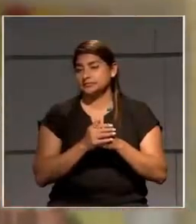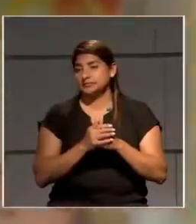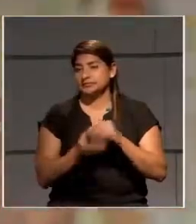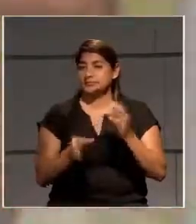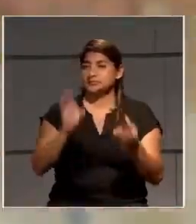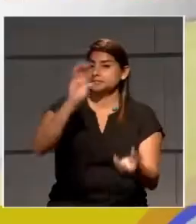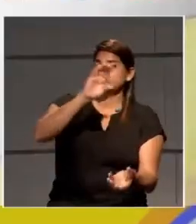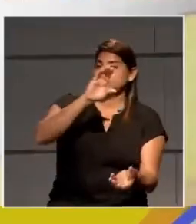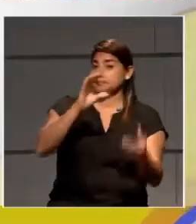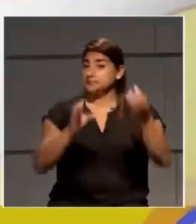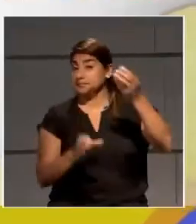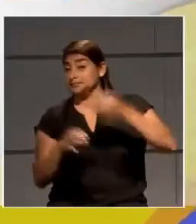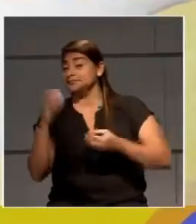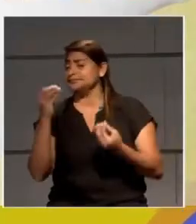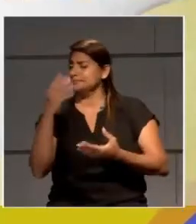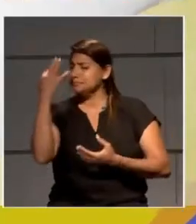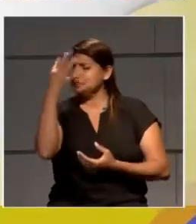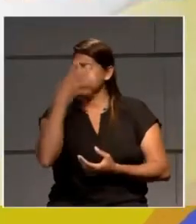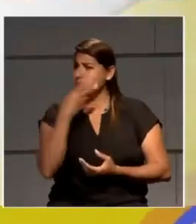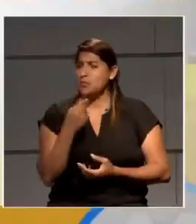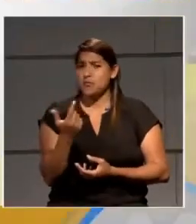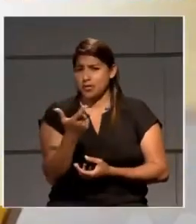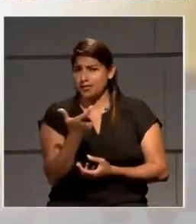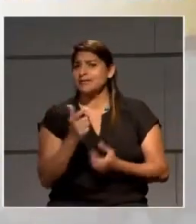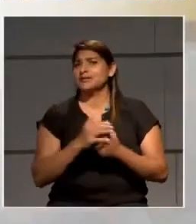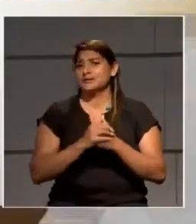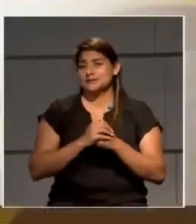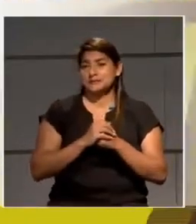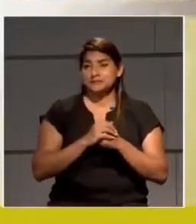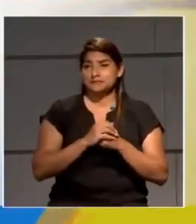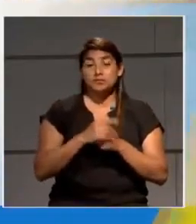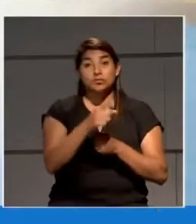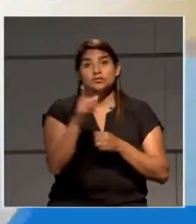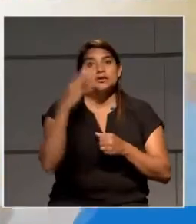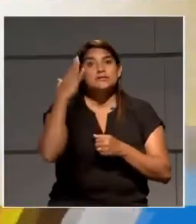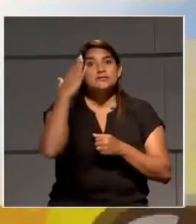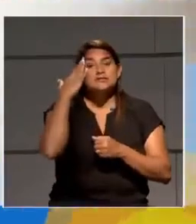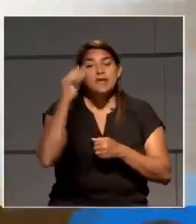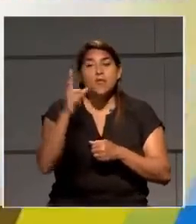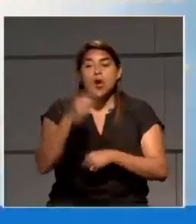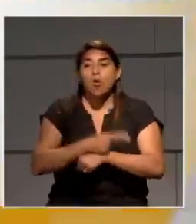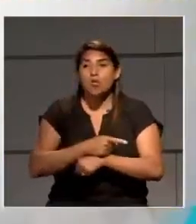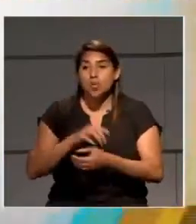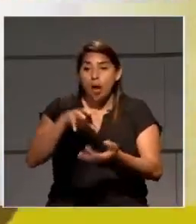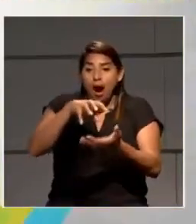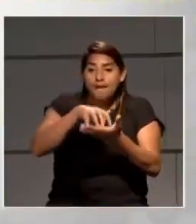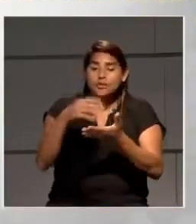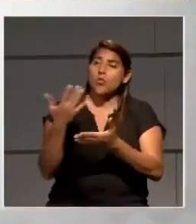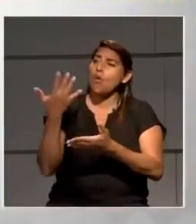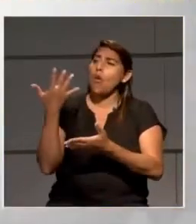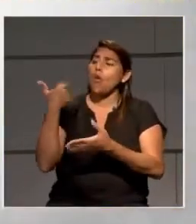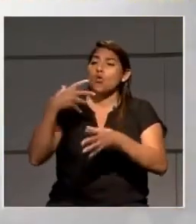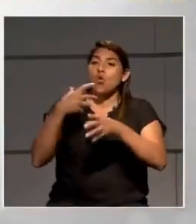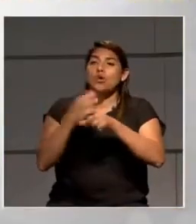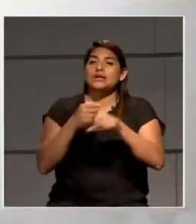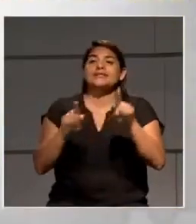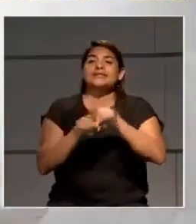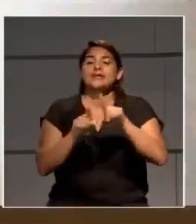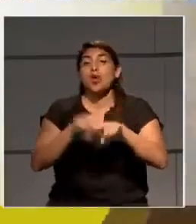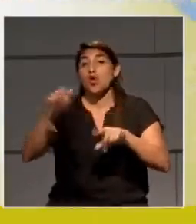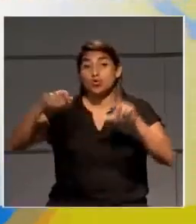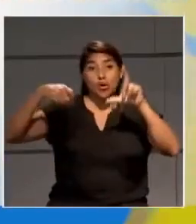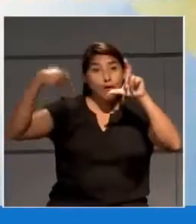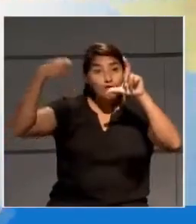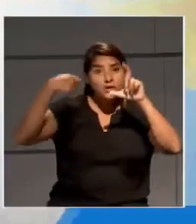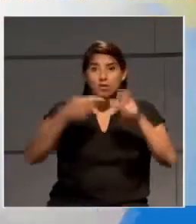Está muy bonito. Está súper bonito. ¿Y saben qué? En un capítulo pasado hice yo también otro